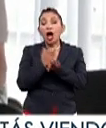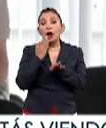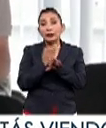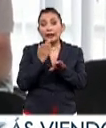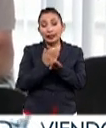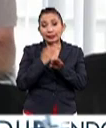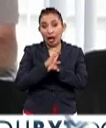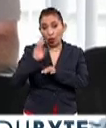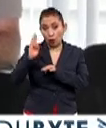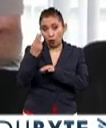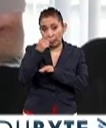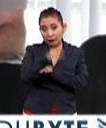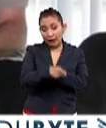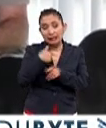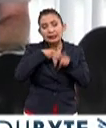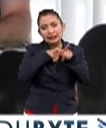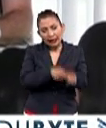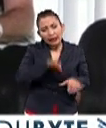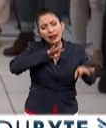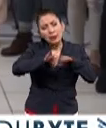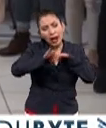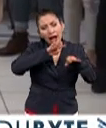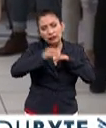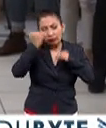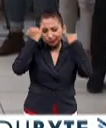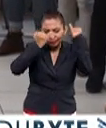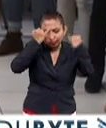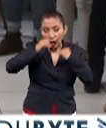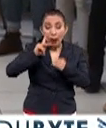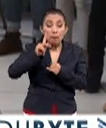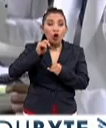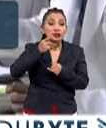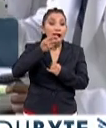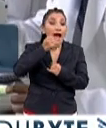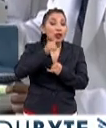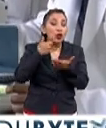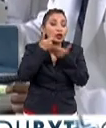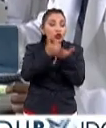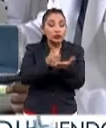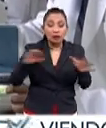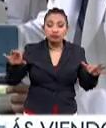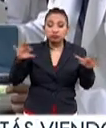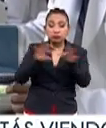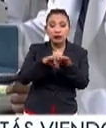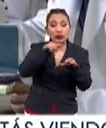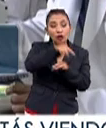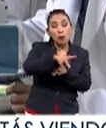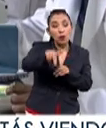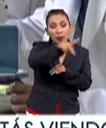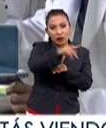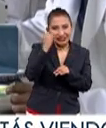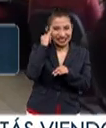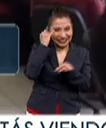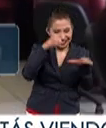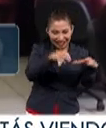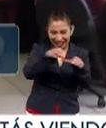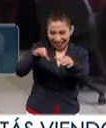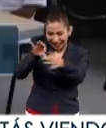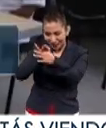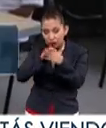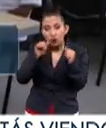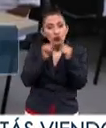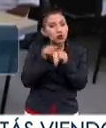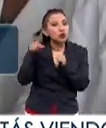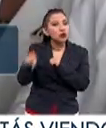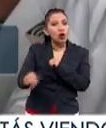Actualmente, la universidad continúa trabajando en la creación de posgrados que propicien la vinculación con los pueblos indígenas por